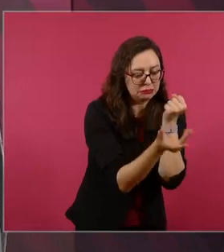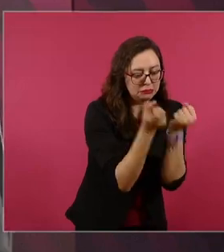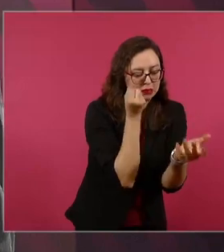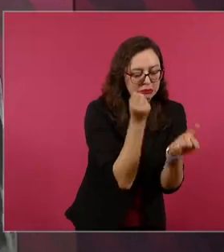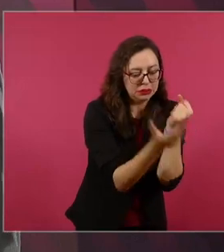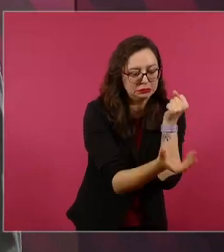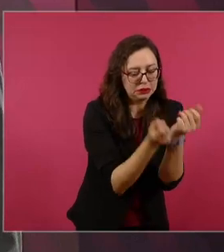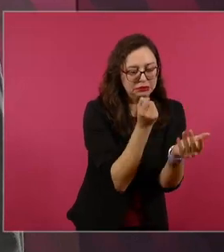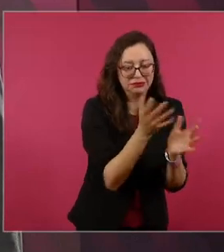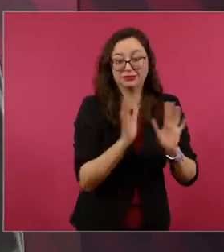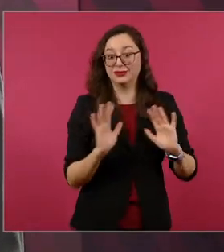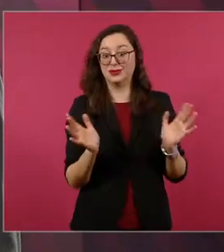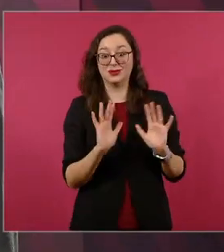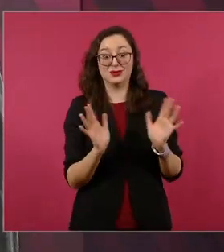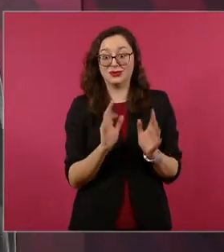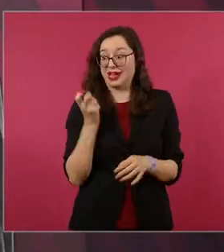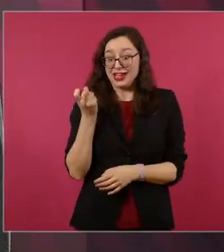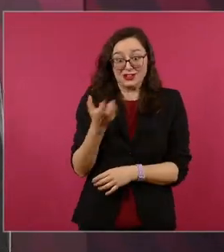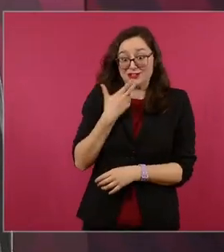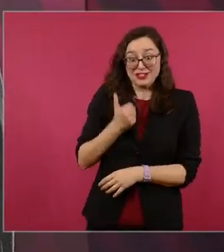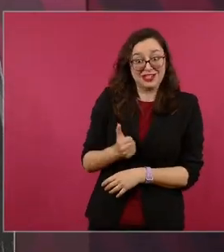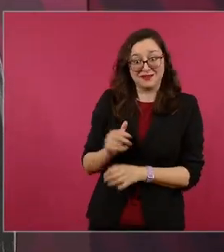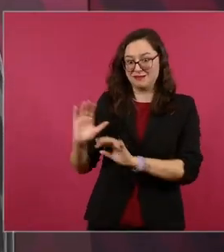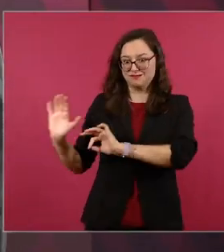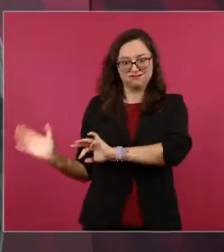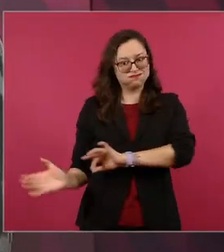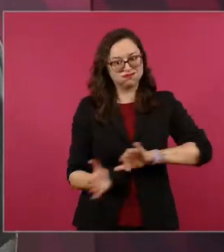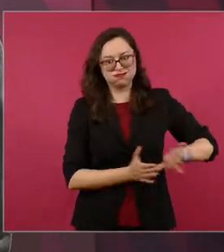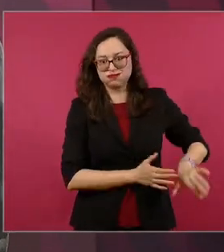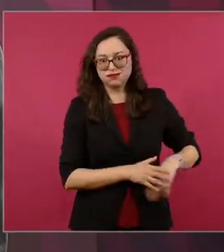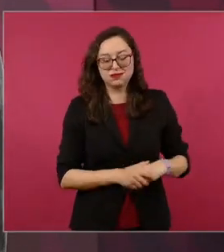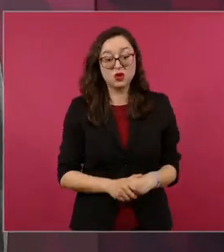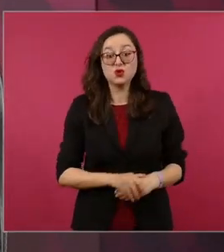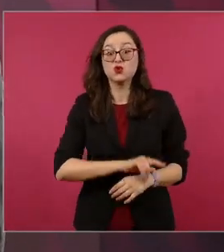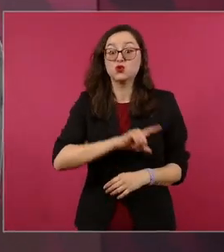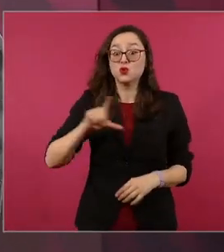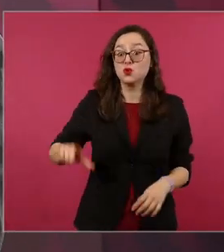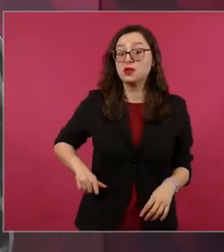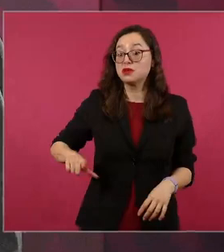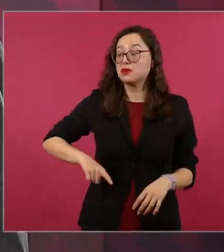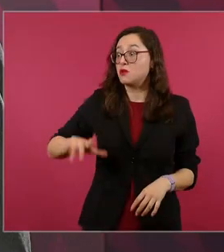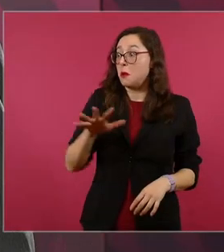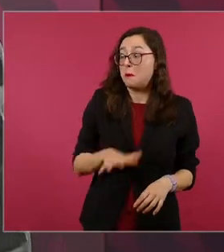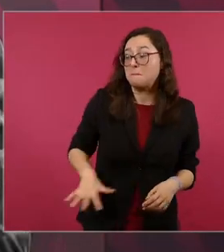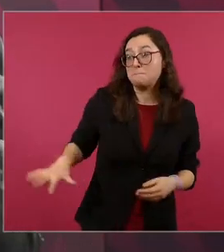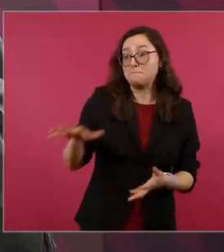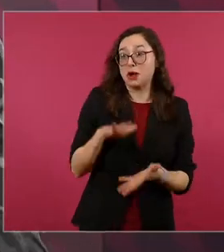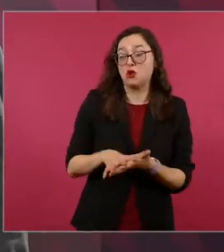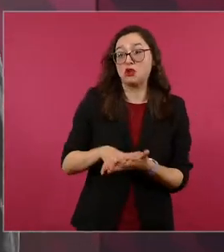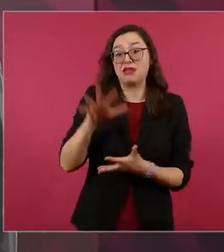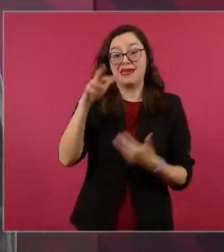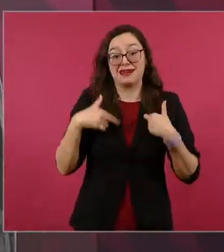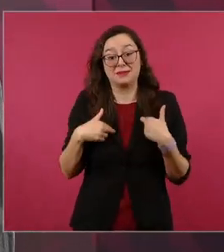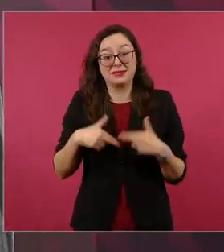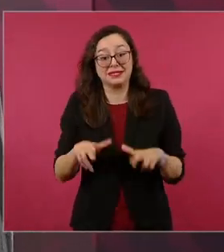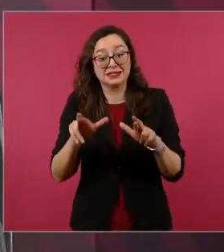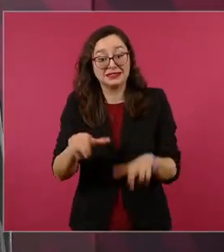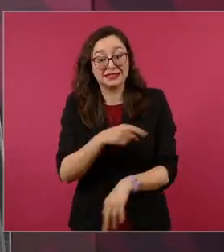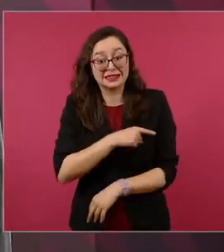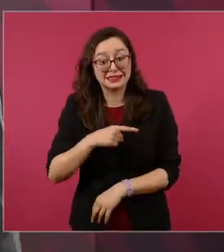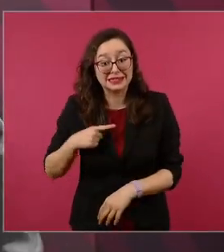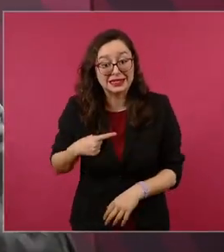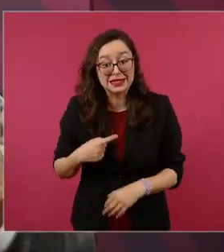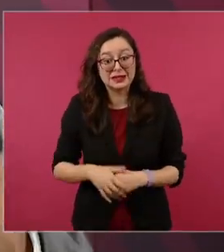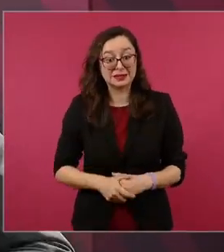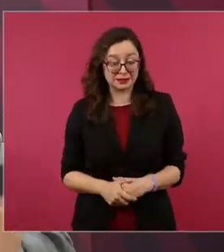que el gobierno represente a todos. Una de las cosas que me ha gustado muchísimo, entre otras,